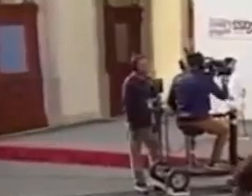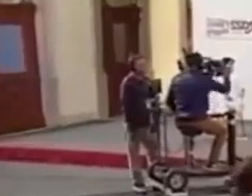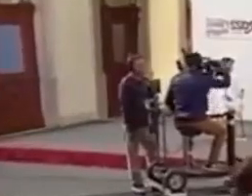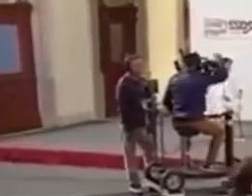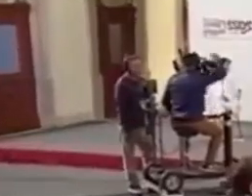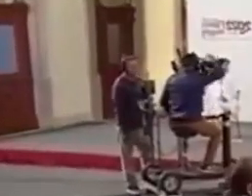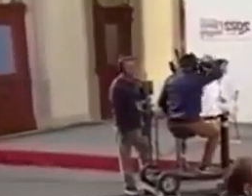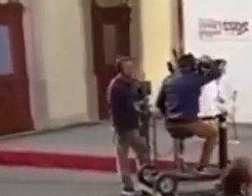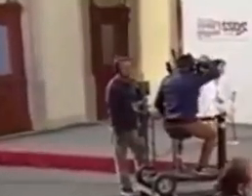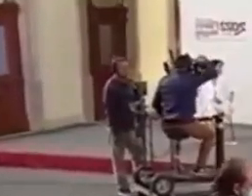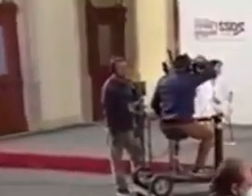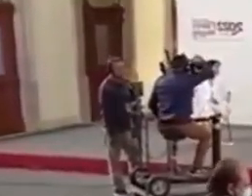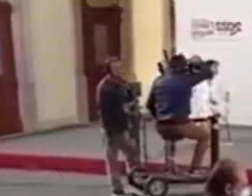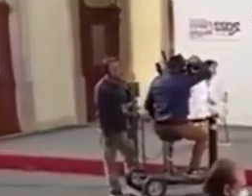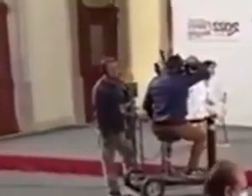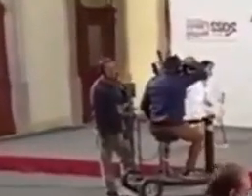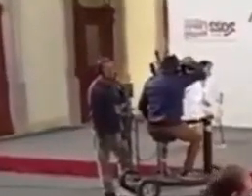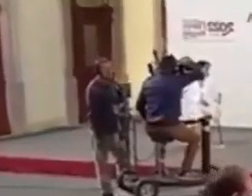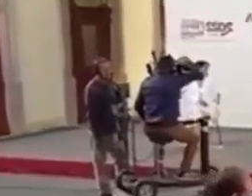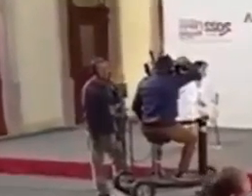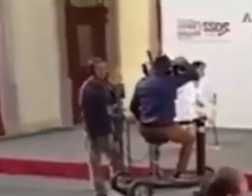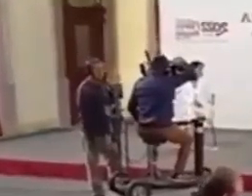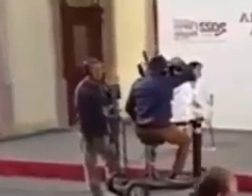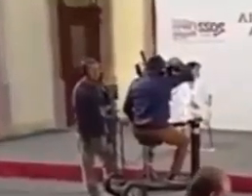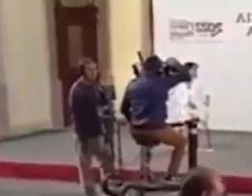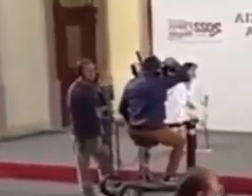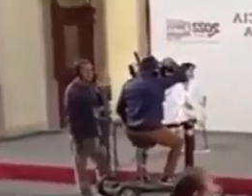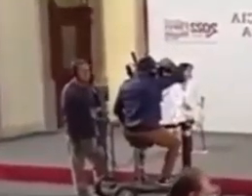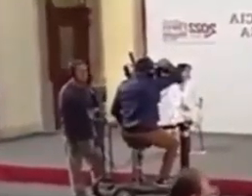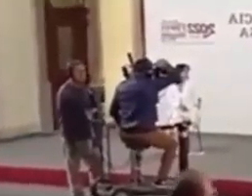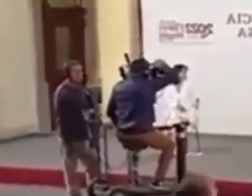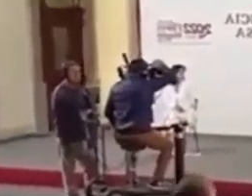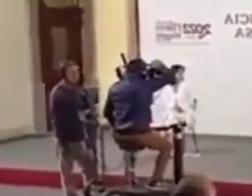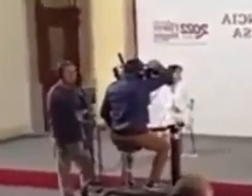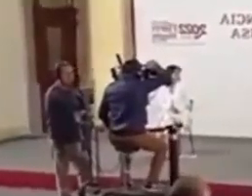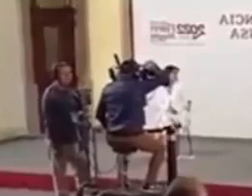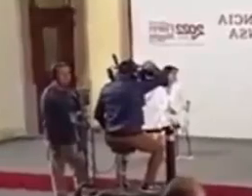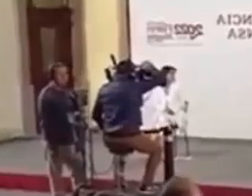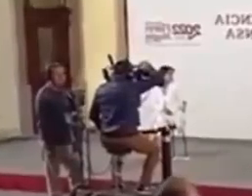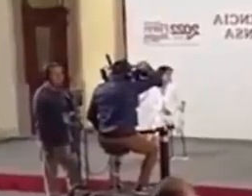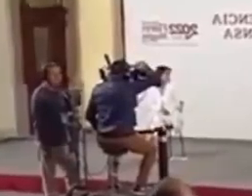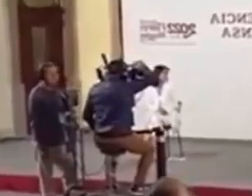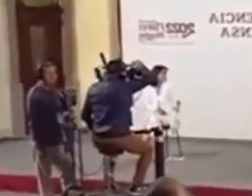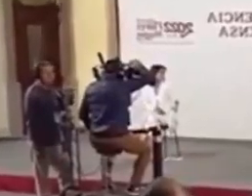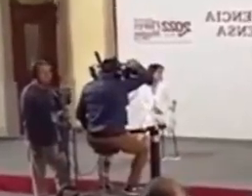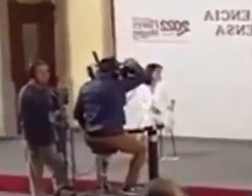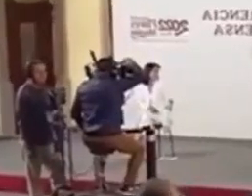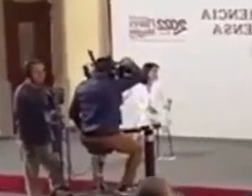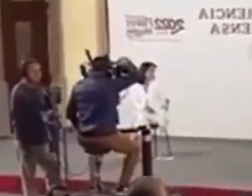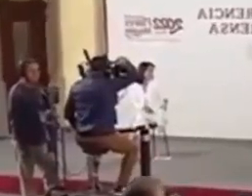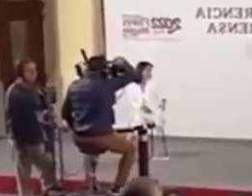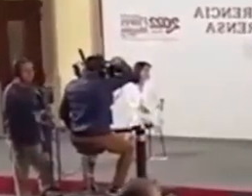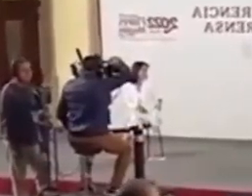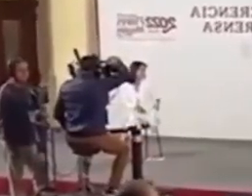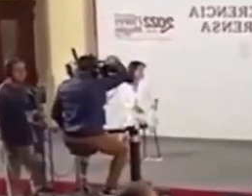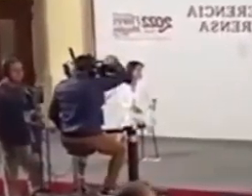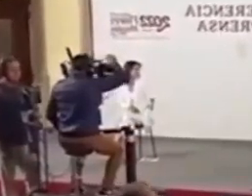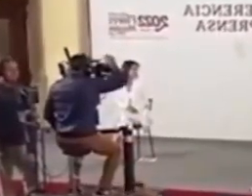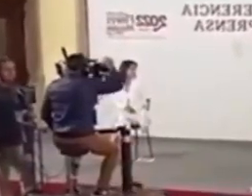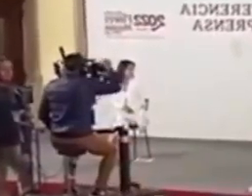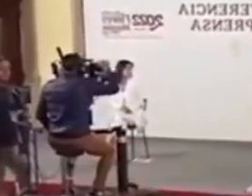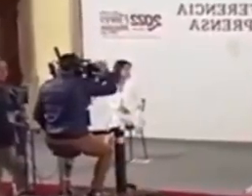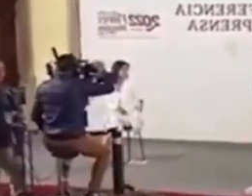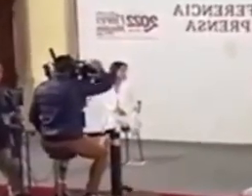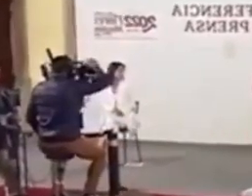¿Quién? Habla un poquito más fuerte. ¿Quién es aquí que quieres algo? Sí, porque va suave. Va por la suave.